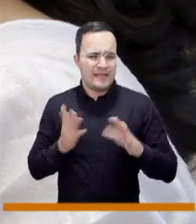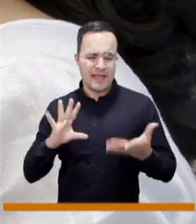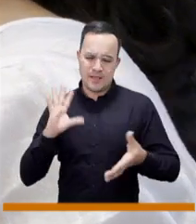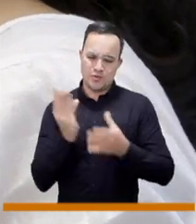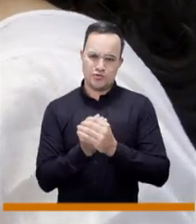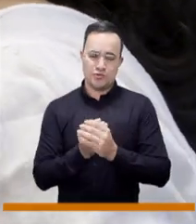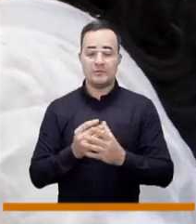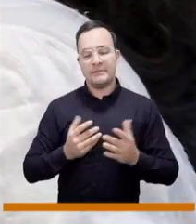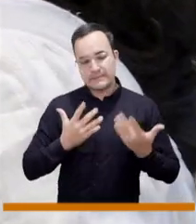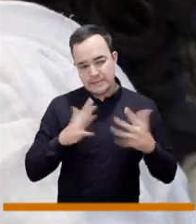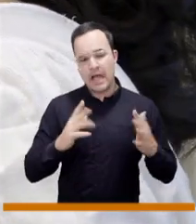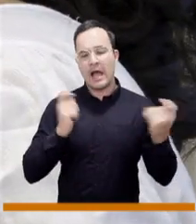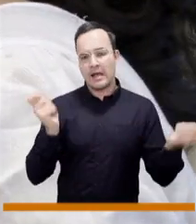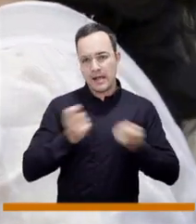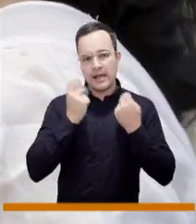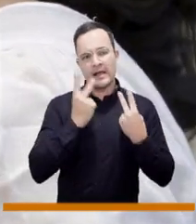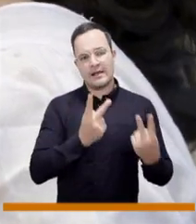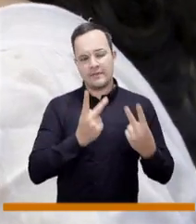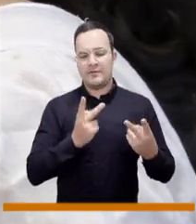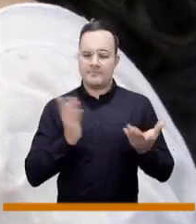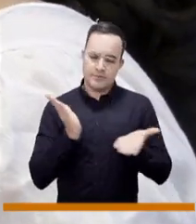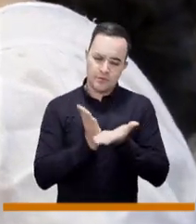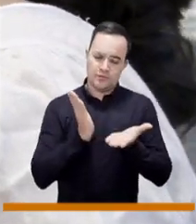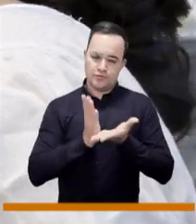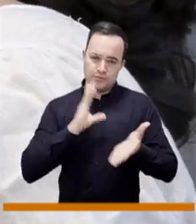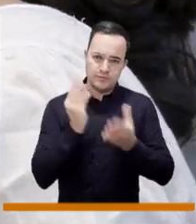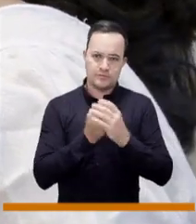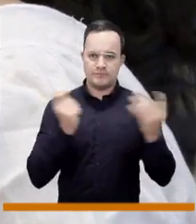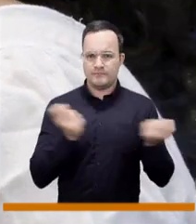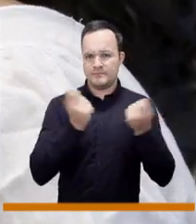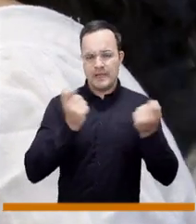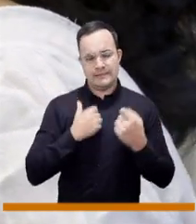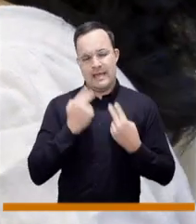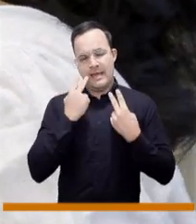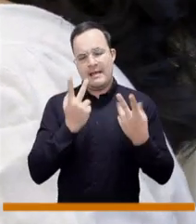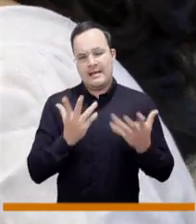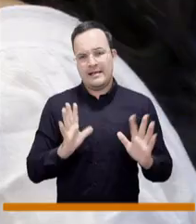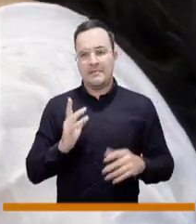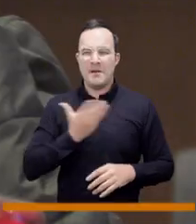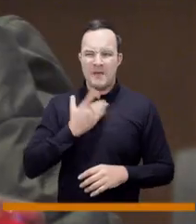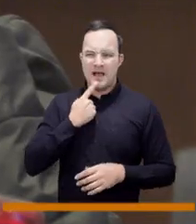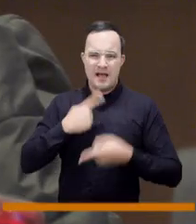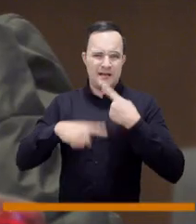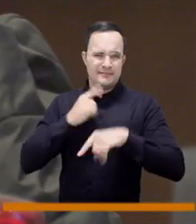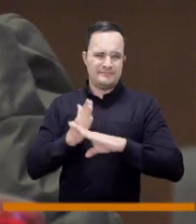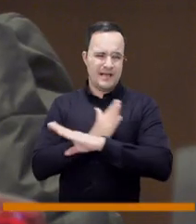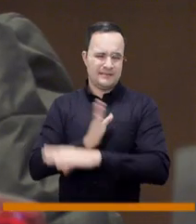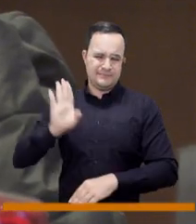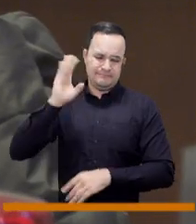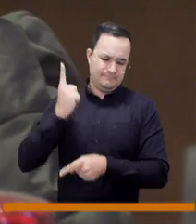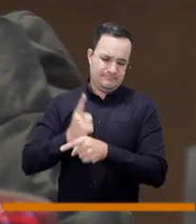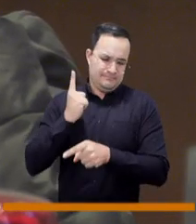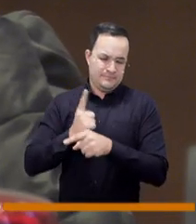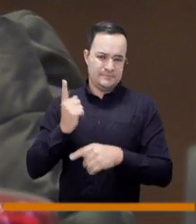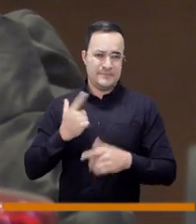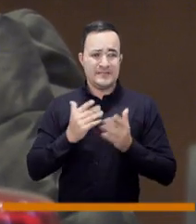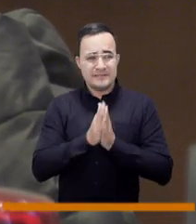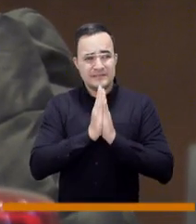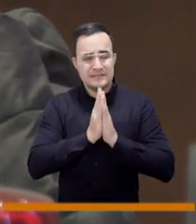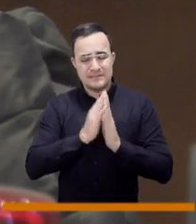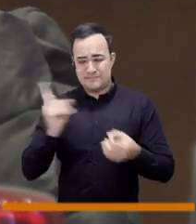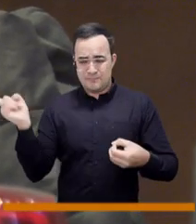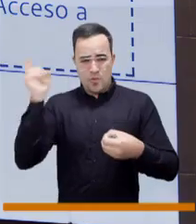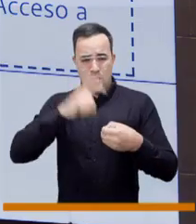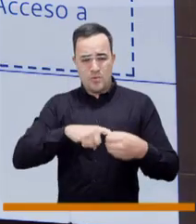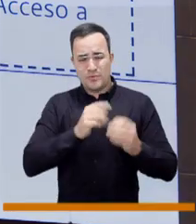una inclusión no solo educativa que es la que se ha venido promoviendo y promoviendo que como lo decía la mamá si luchamos por un cupo en una inclusión educativa